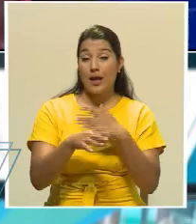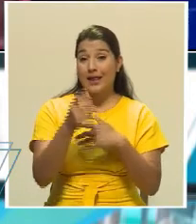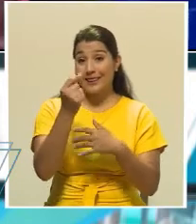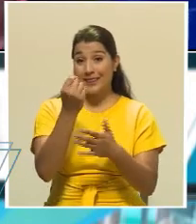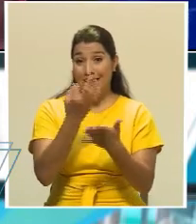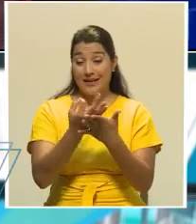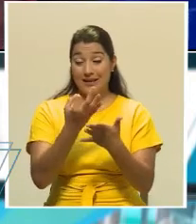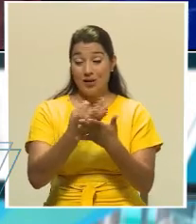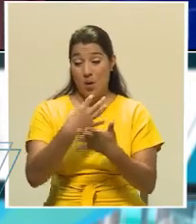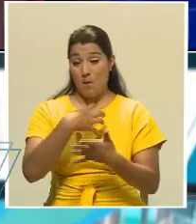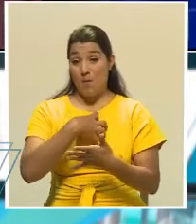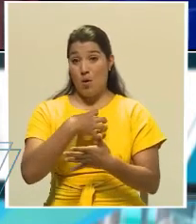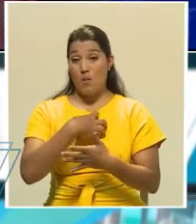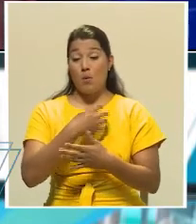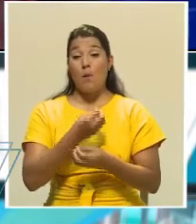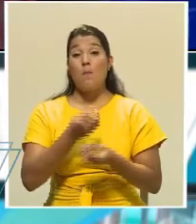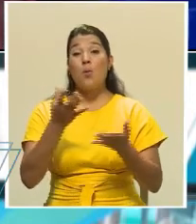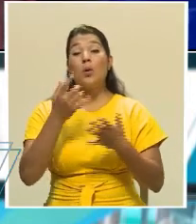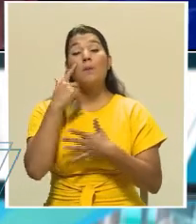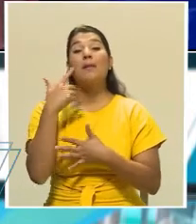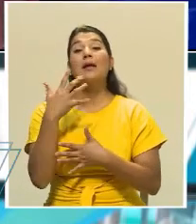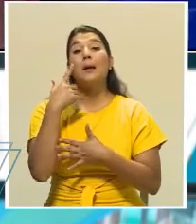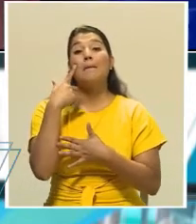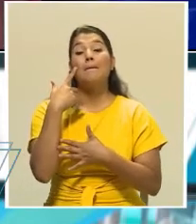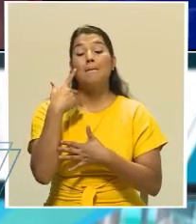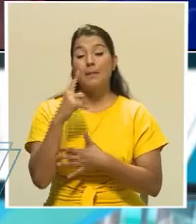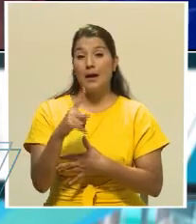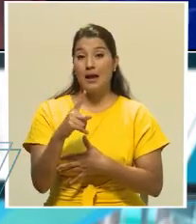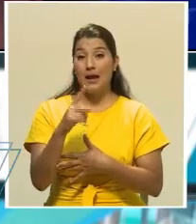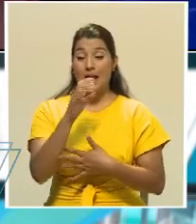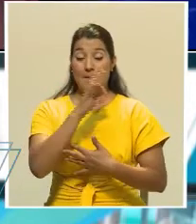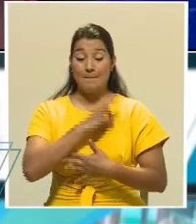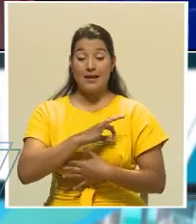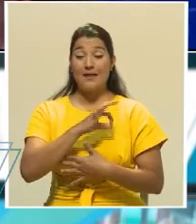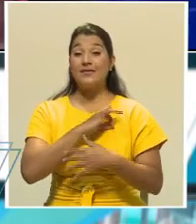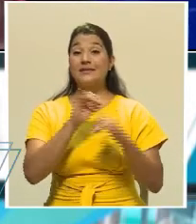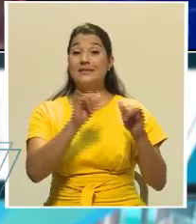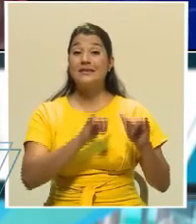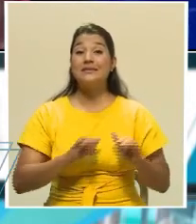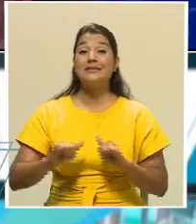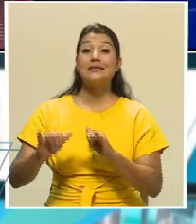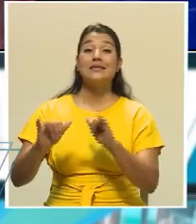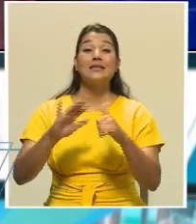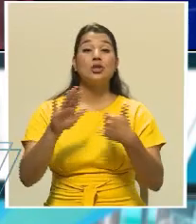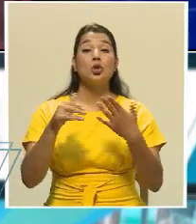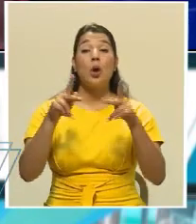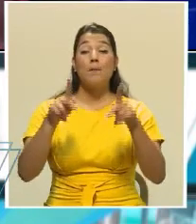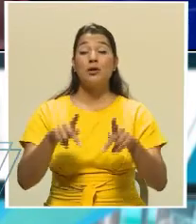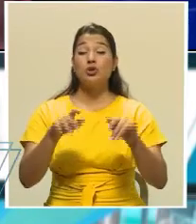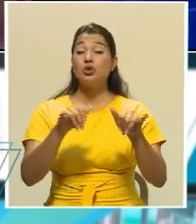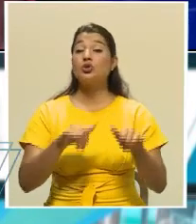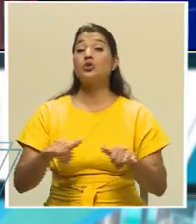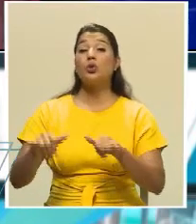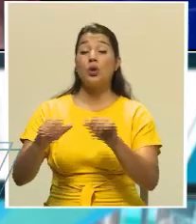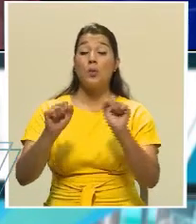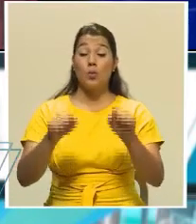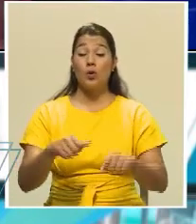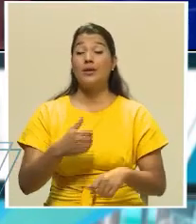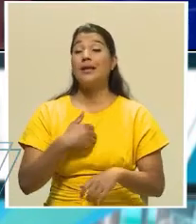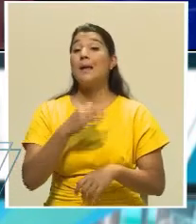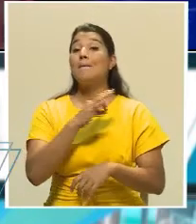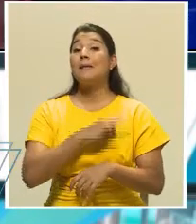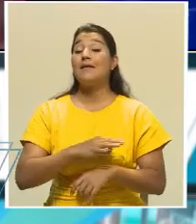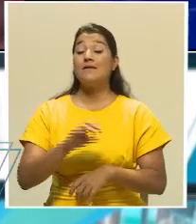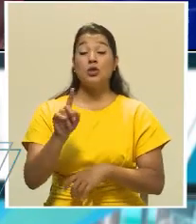públicas, con el fin último de que el bienestar general se vea beneficiado. Aquí no es un tema, y a